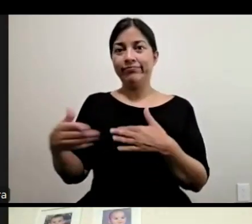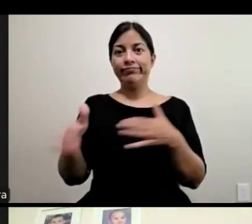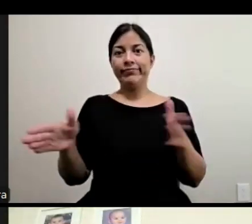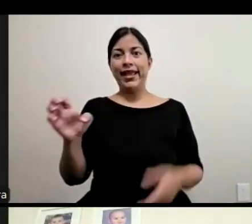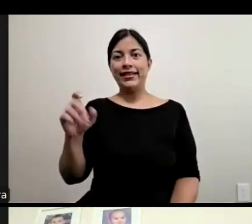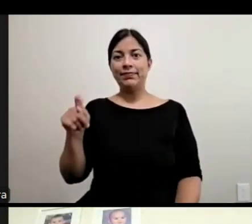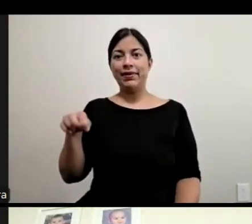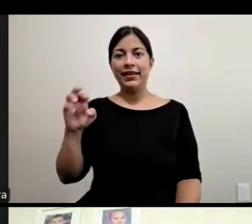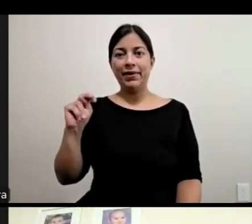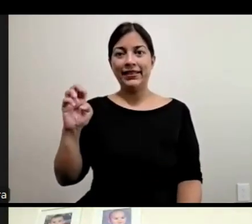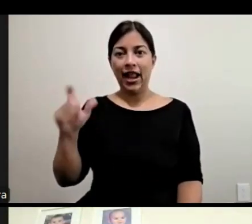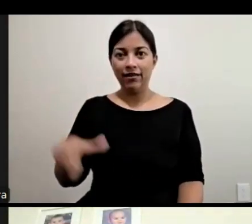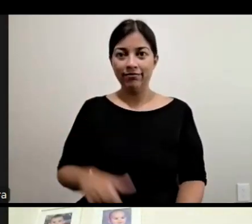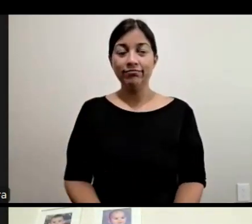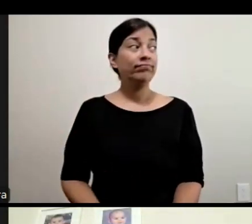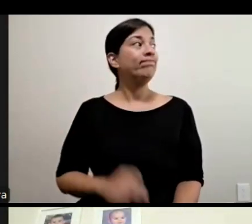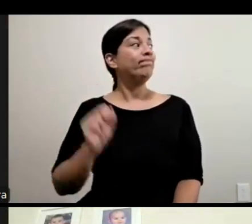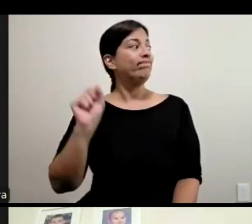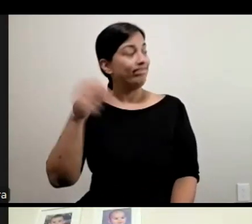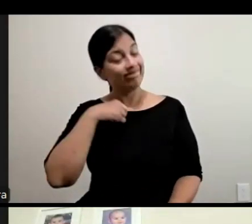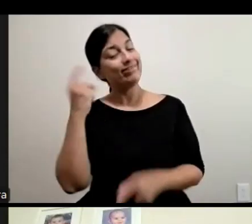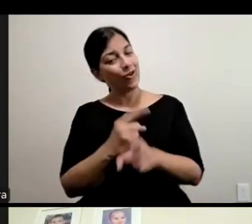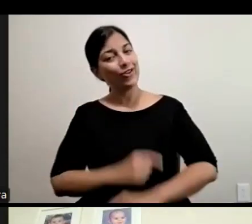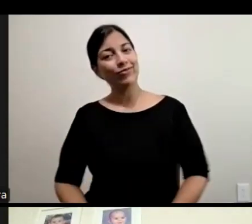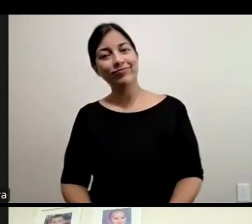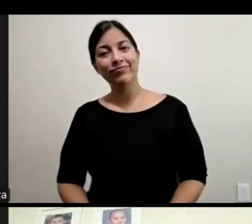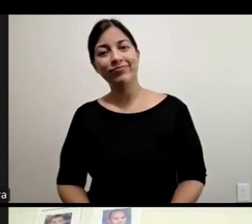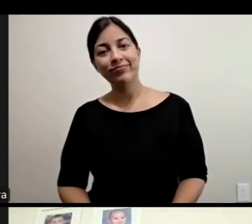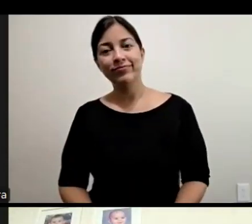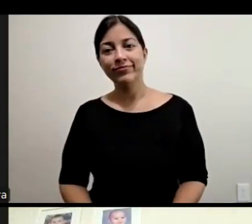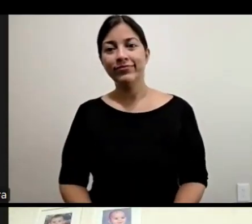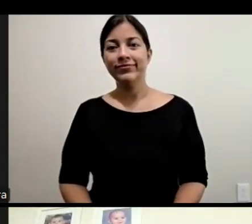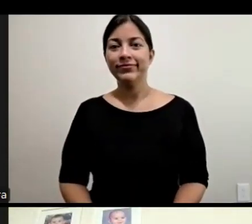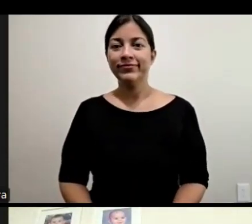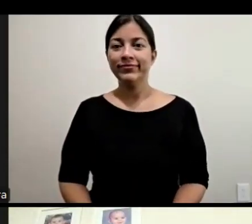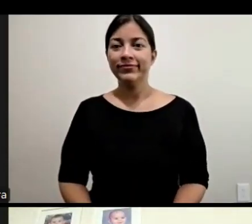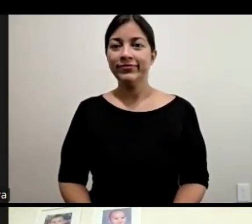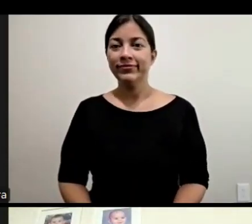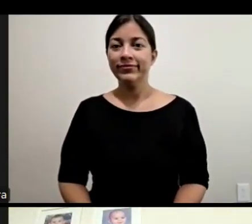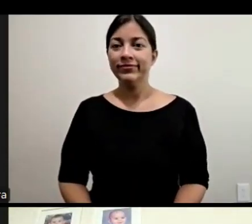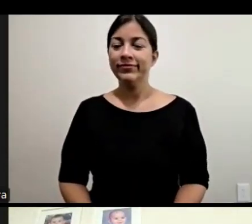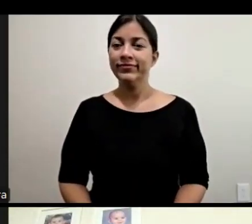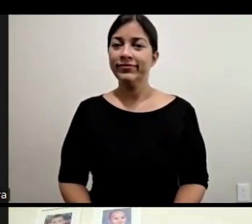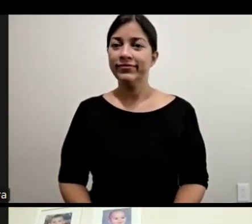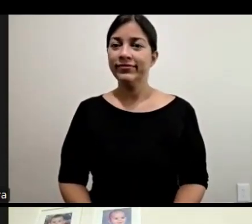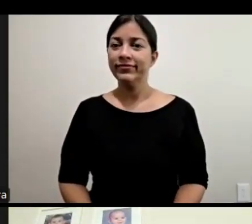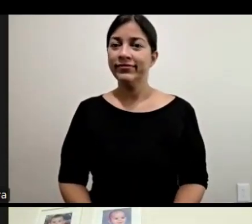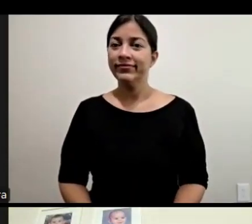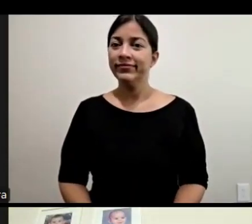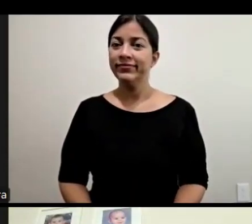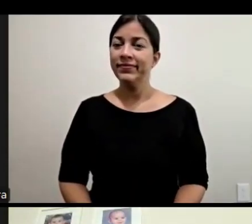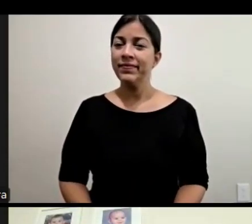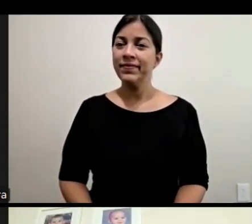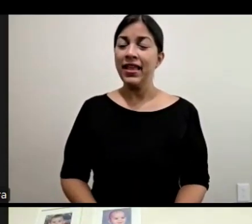Sí, lo está, sí. Ay, Virgen. Mira, el Experimental, la iluminación te ayuda a apagar la